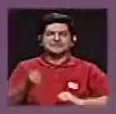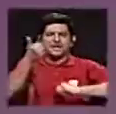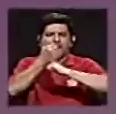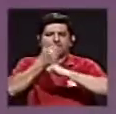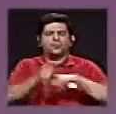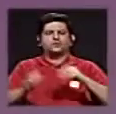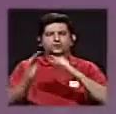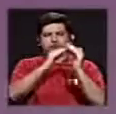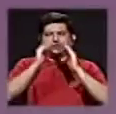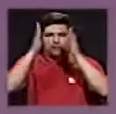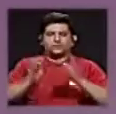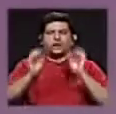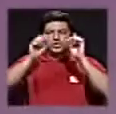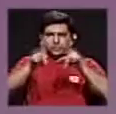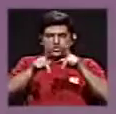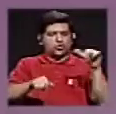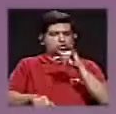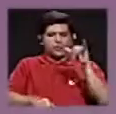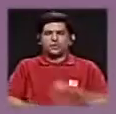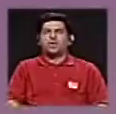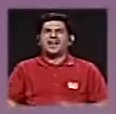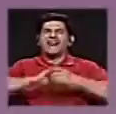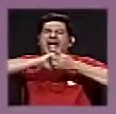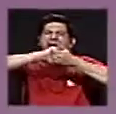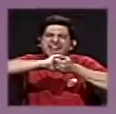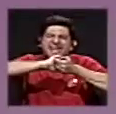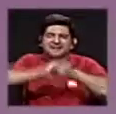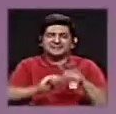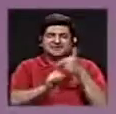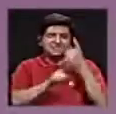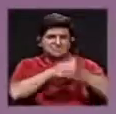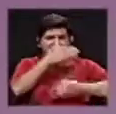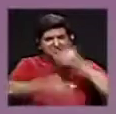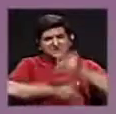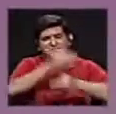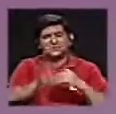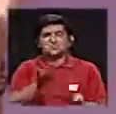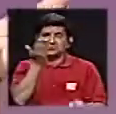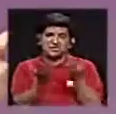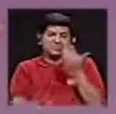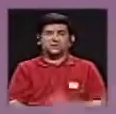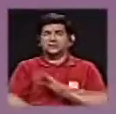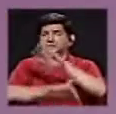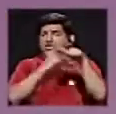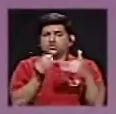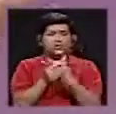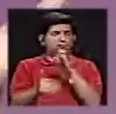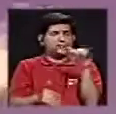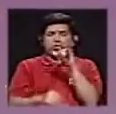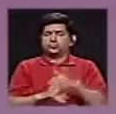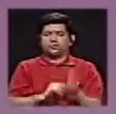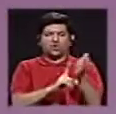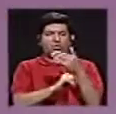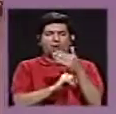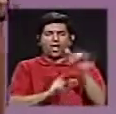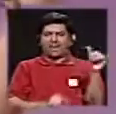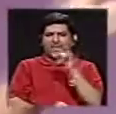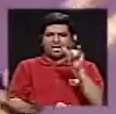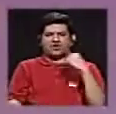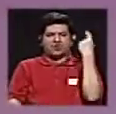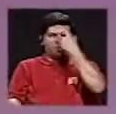ciudadano verdad no es lo mismo una lógica de alianzas en donde la misma dinámica de que de pronto no van todos bajo una misma bandera una misma